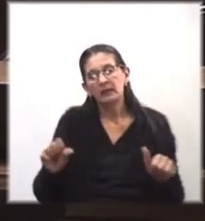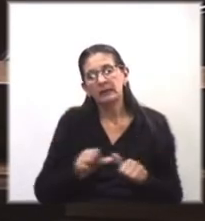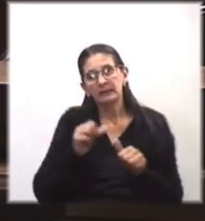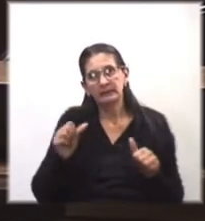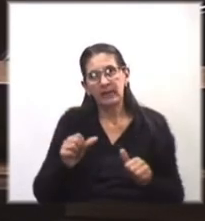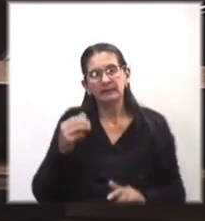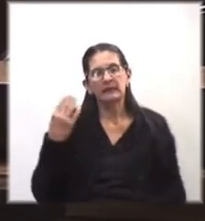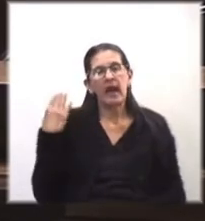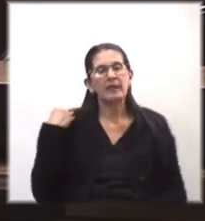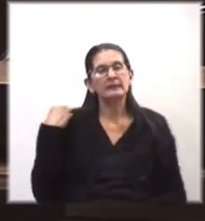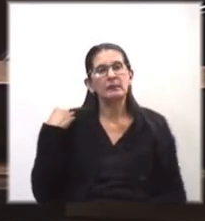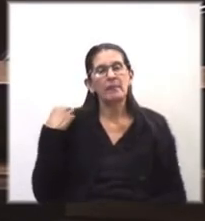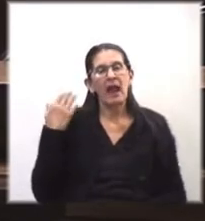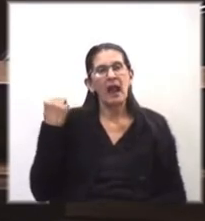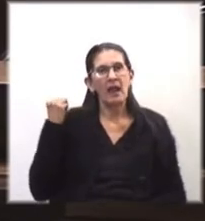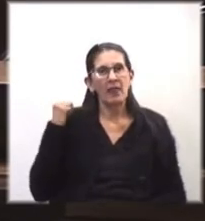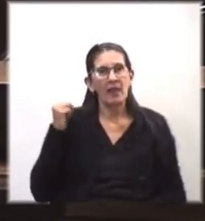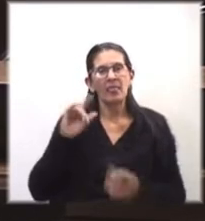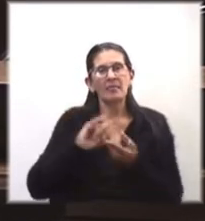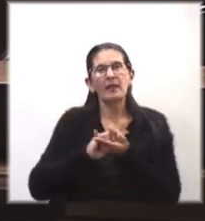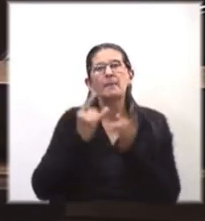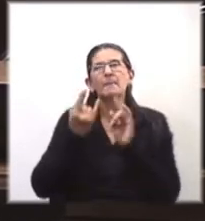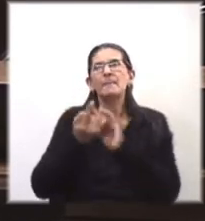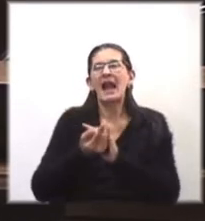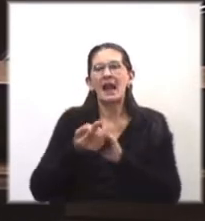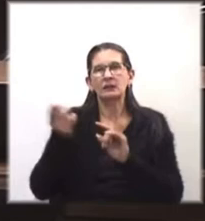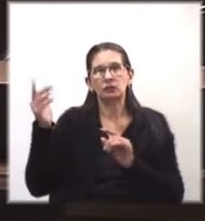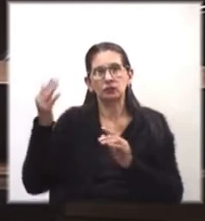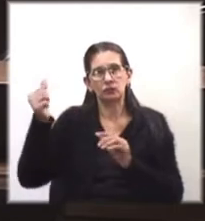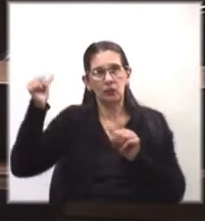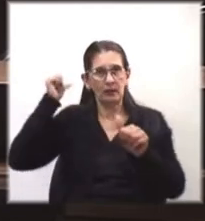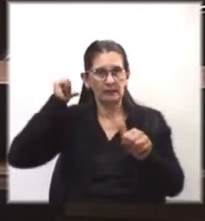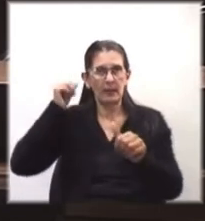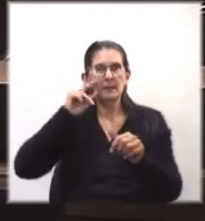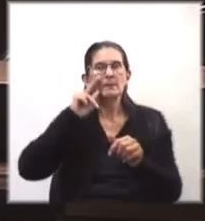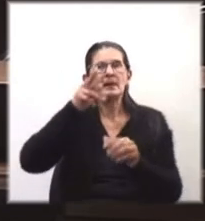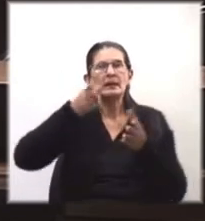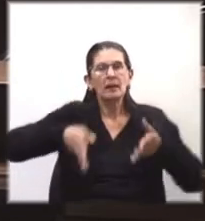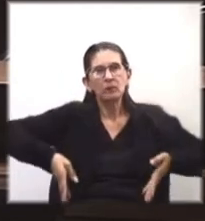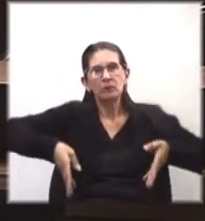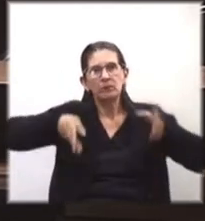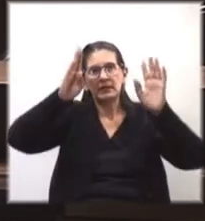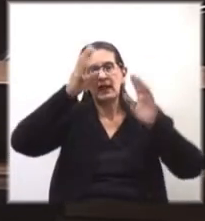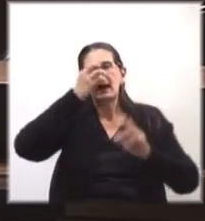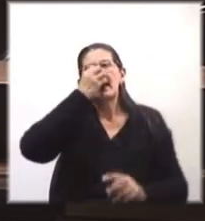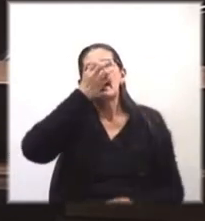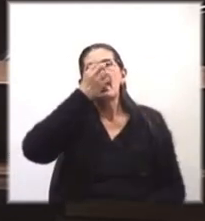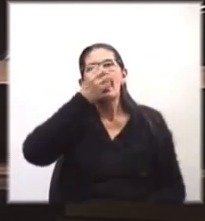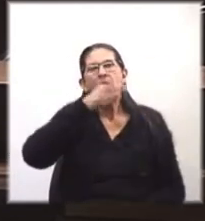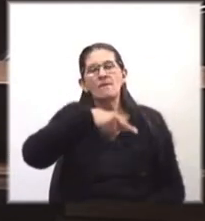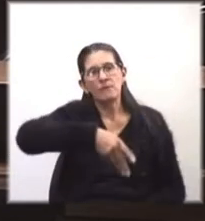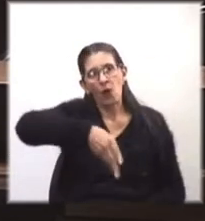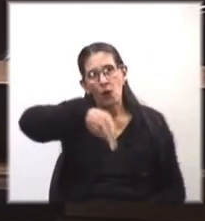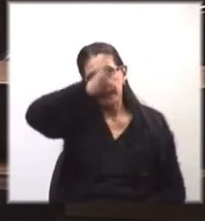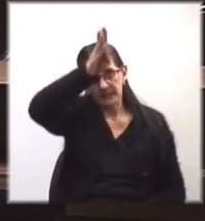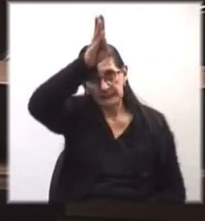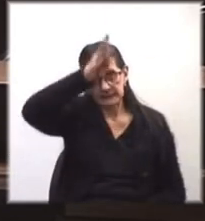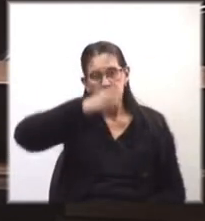a espaldas del Palacio Legislativo, mirando hacia General Flores. Era un desafío inmenso,